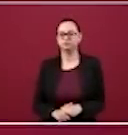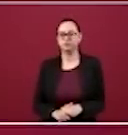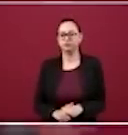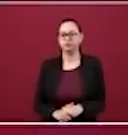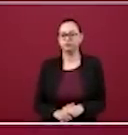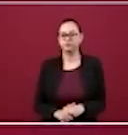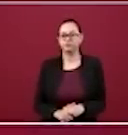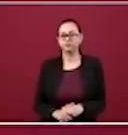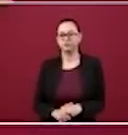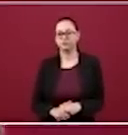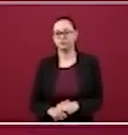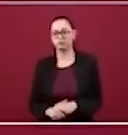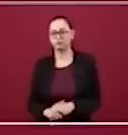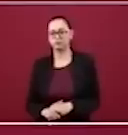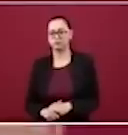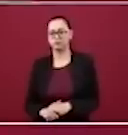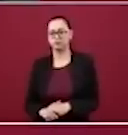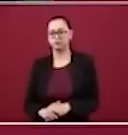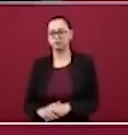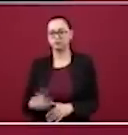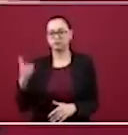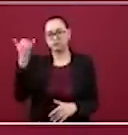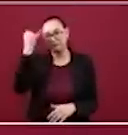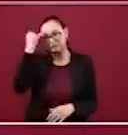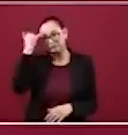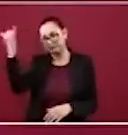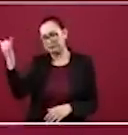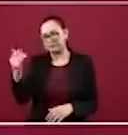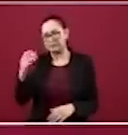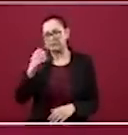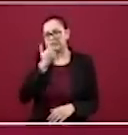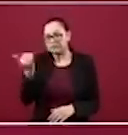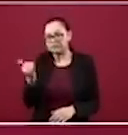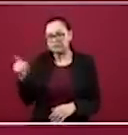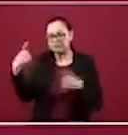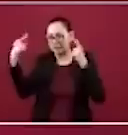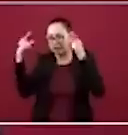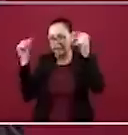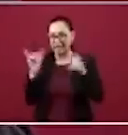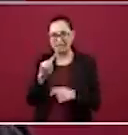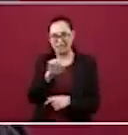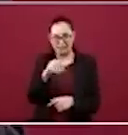egresados del ITAM, perdón, ya se me fue. O sea,